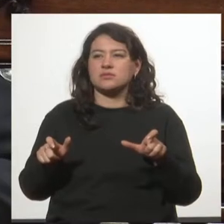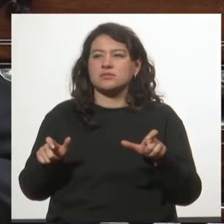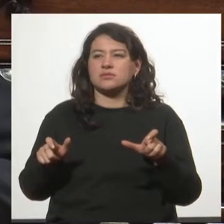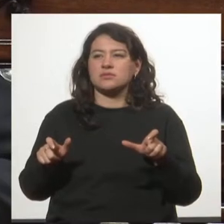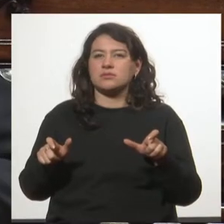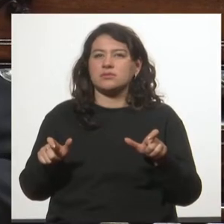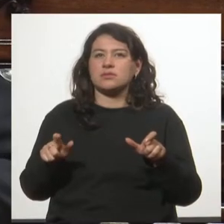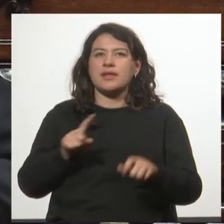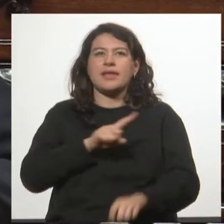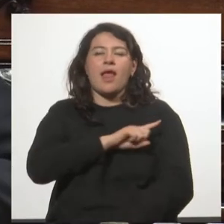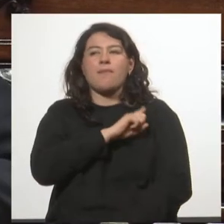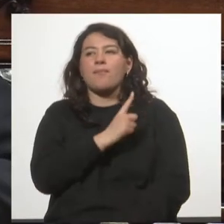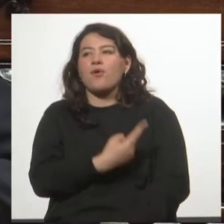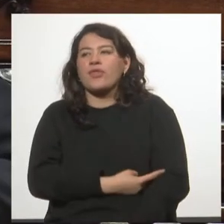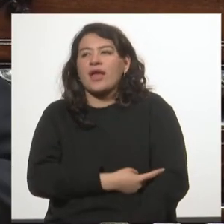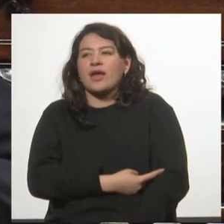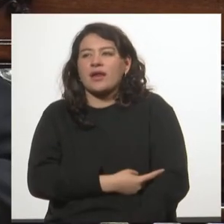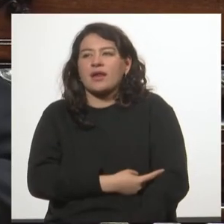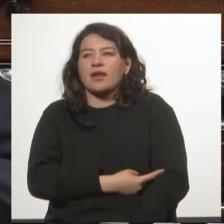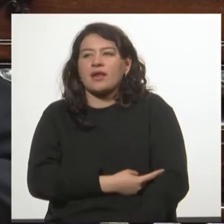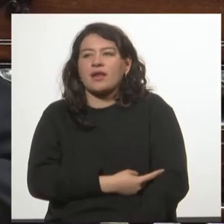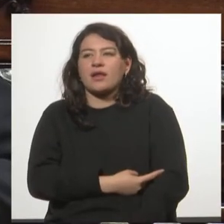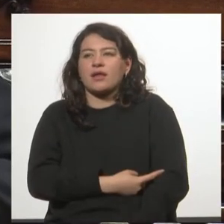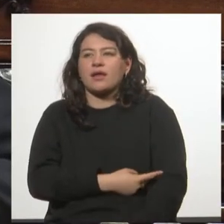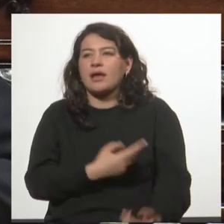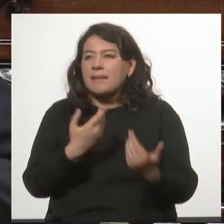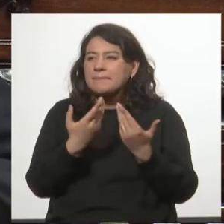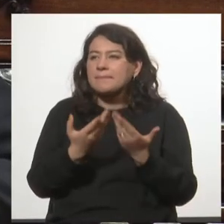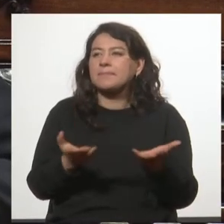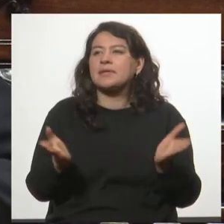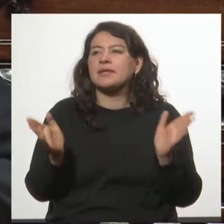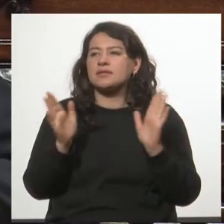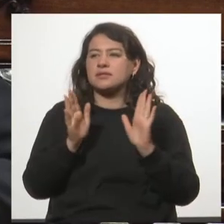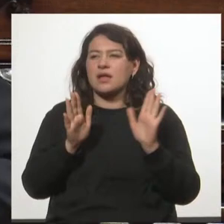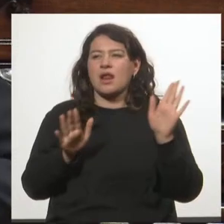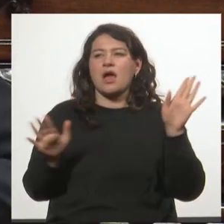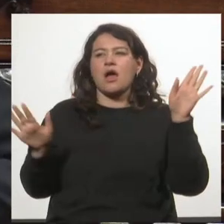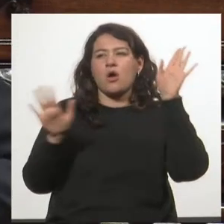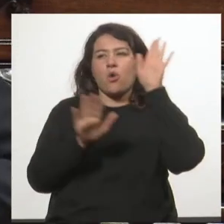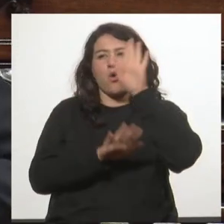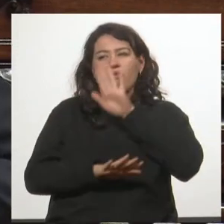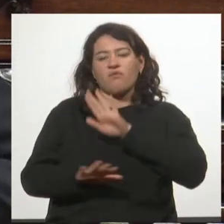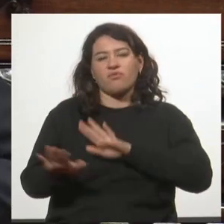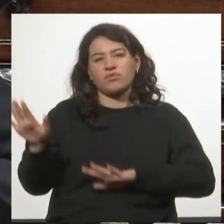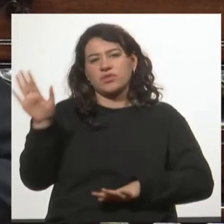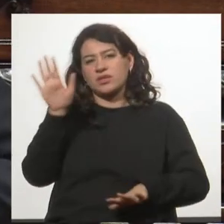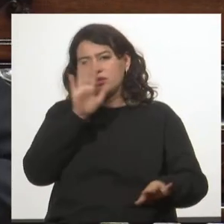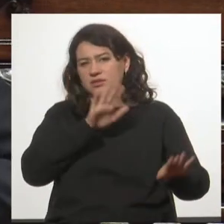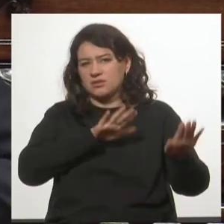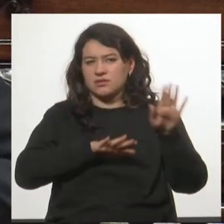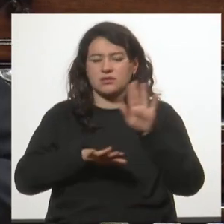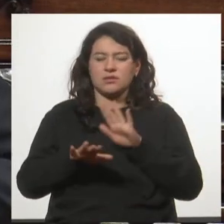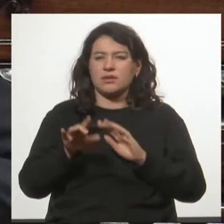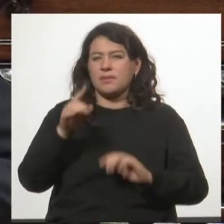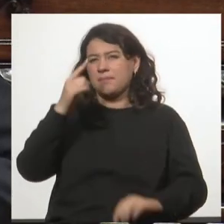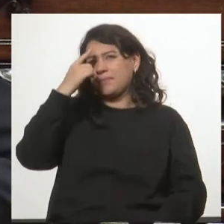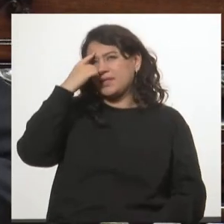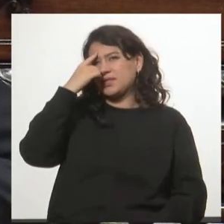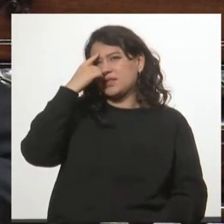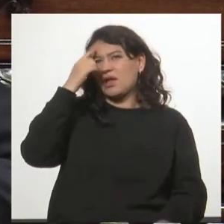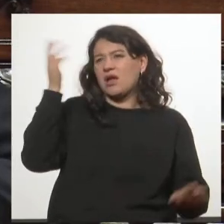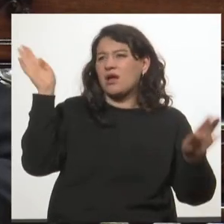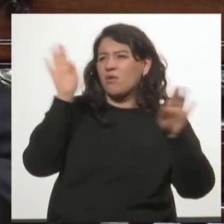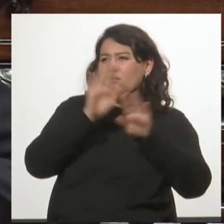y el poder se empezará a confundir y se empiezan a pensar que el